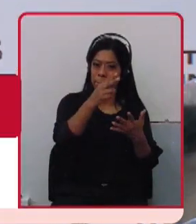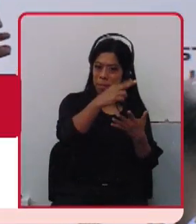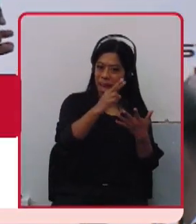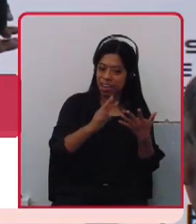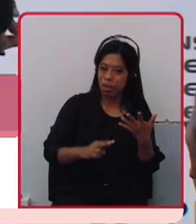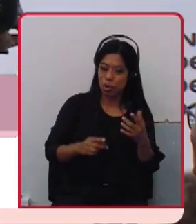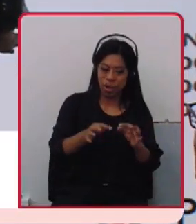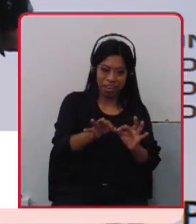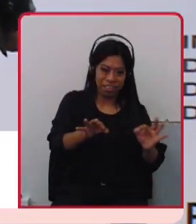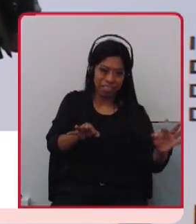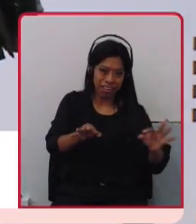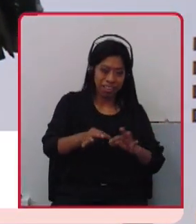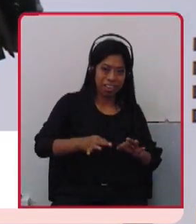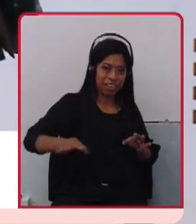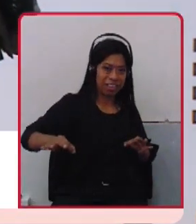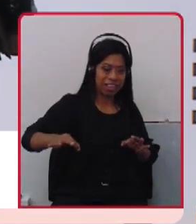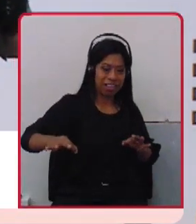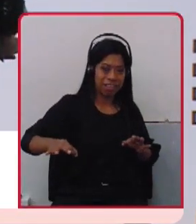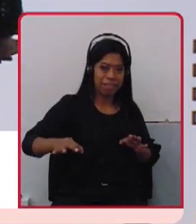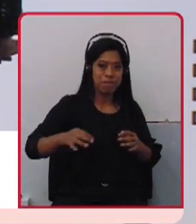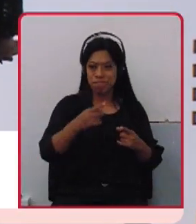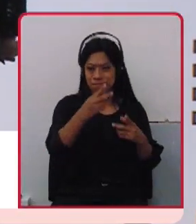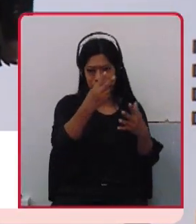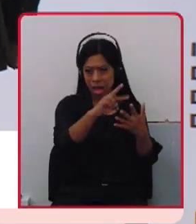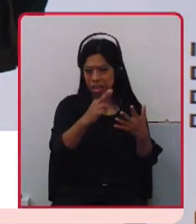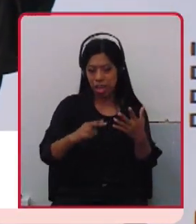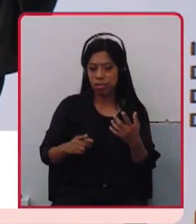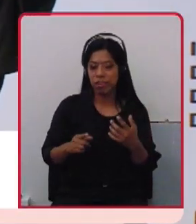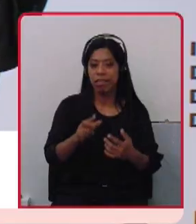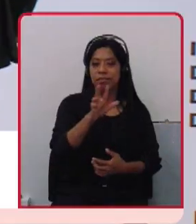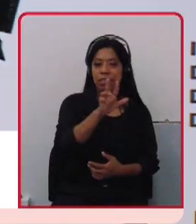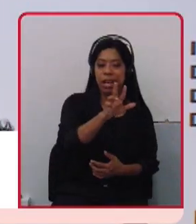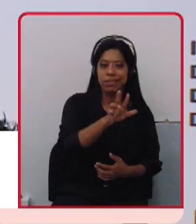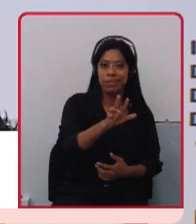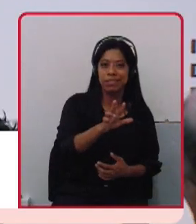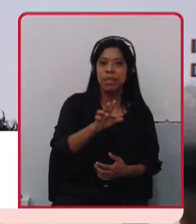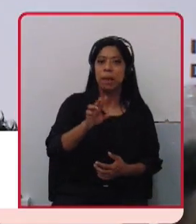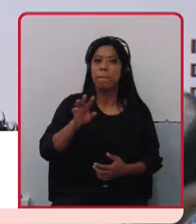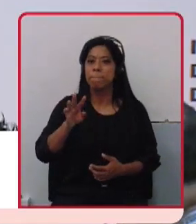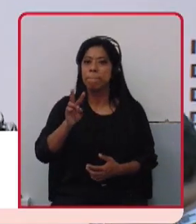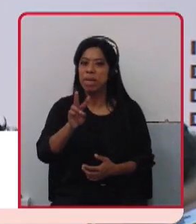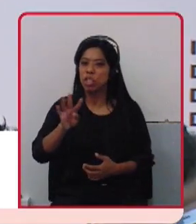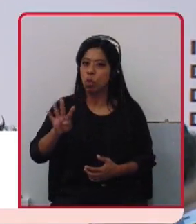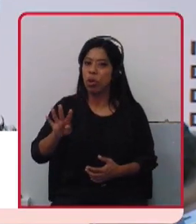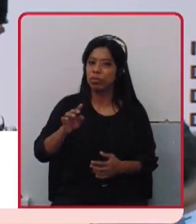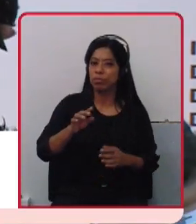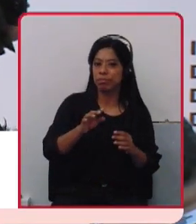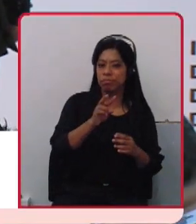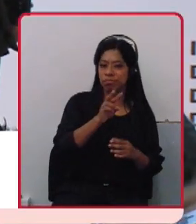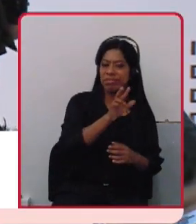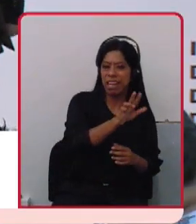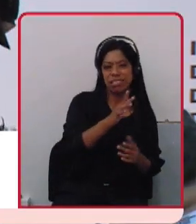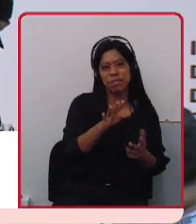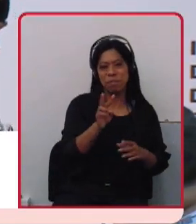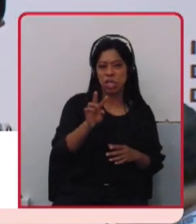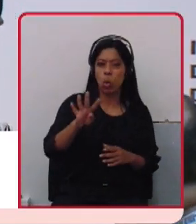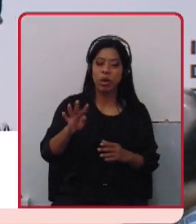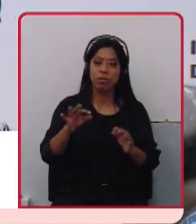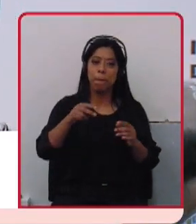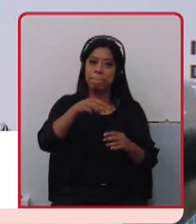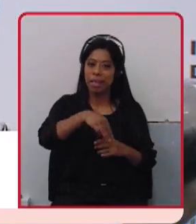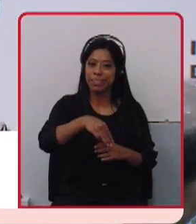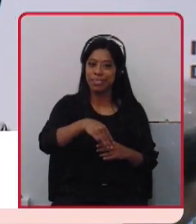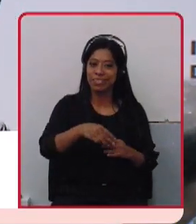las distancias, que las distancias variaban entre 3 y 24 metros, ¿no? Sí. y eso pues implicaba